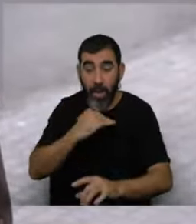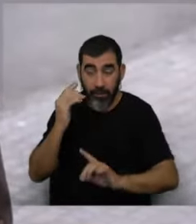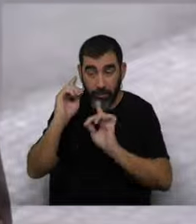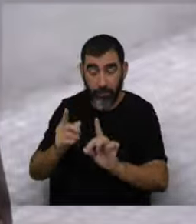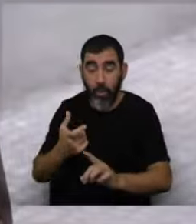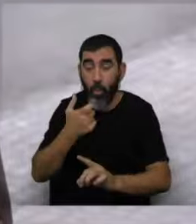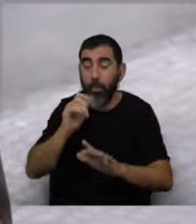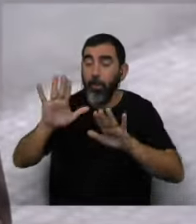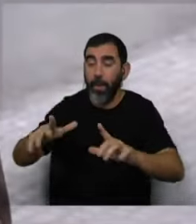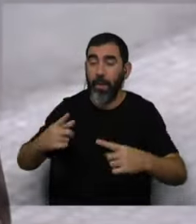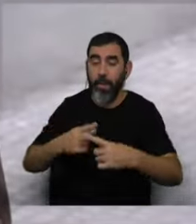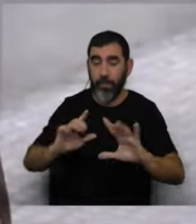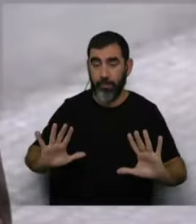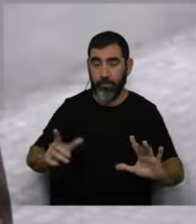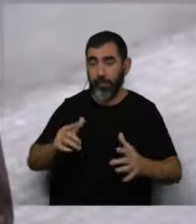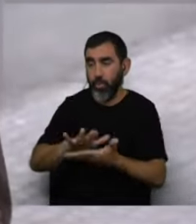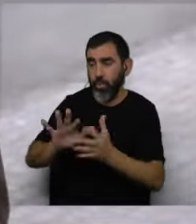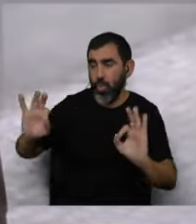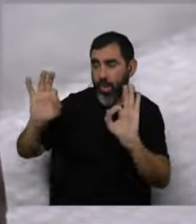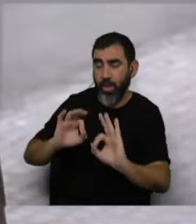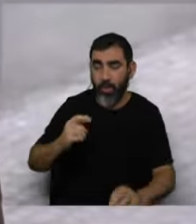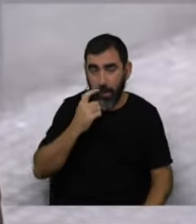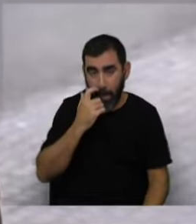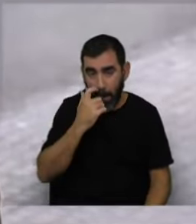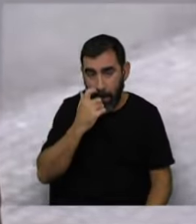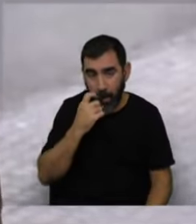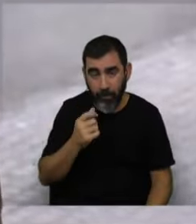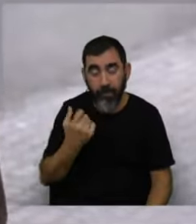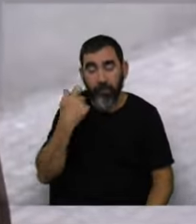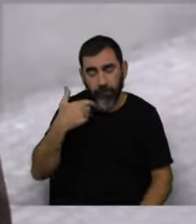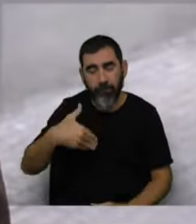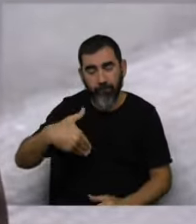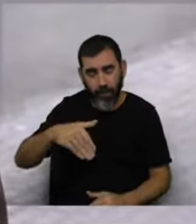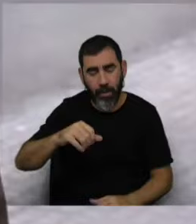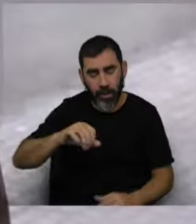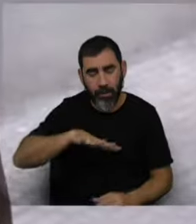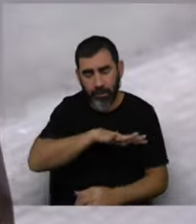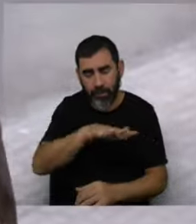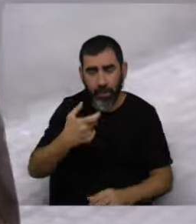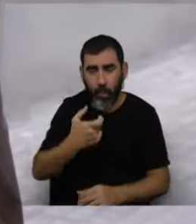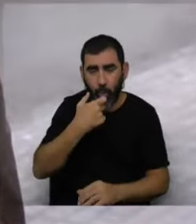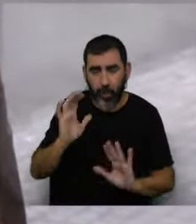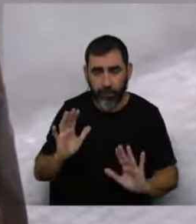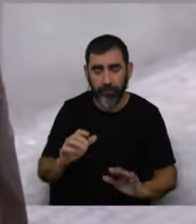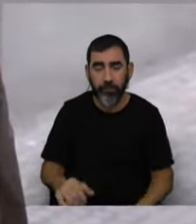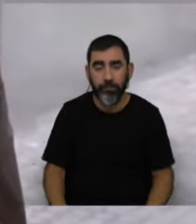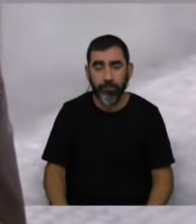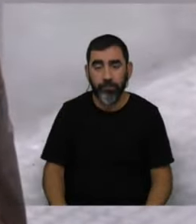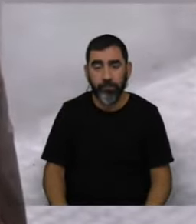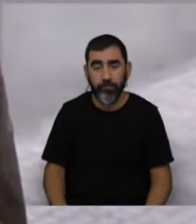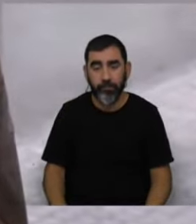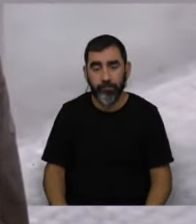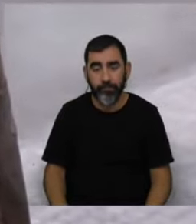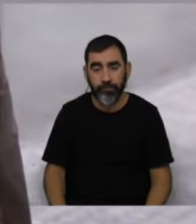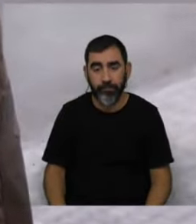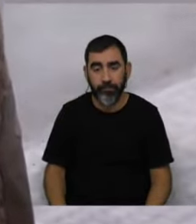Los árbitros saben parar pero en este caso no s claro es es un debe enorme de la gente que arbitr indudablemente porque